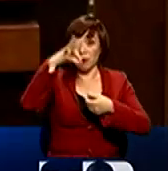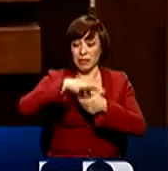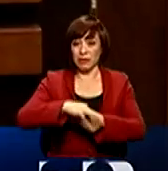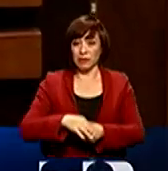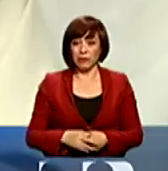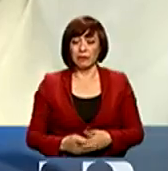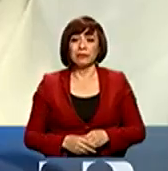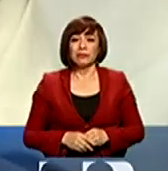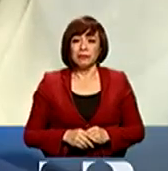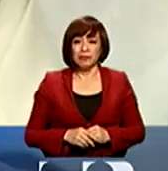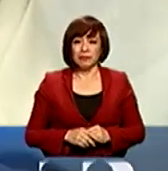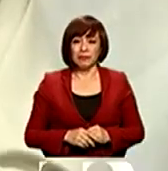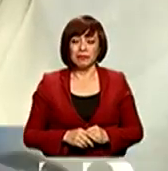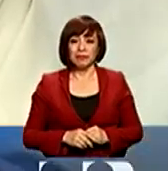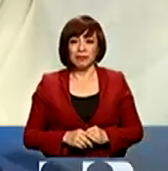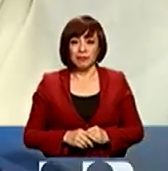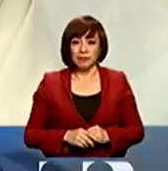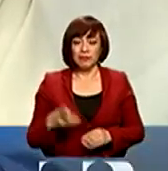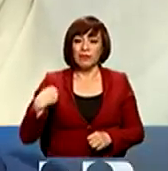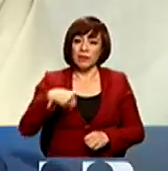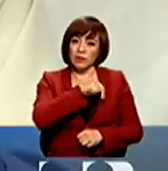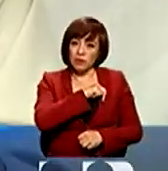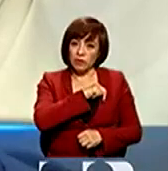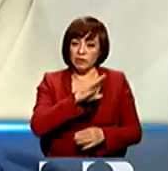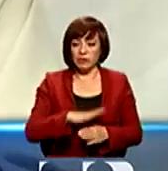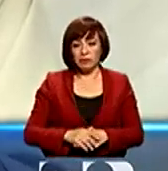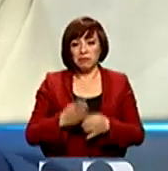este martes. Vamos entonces a decretar